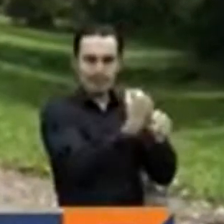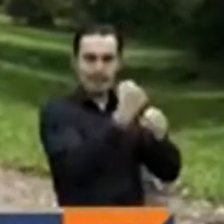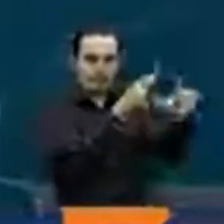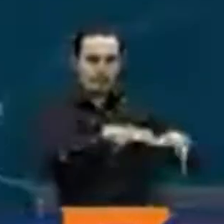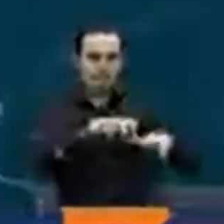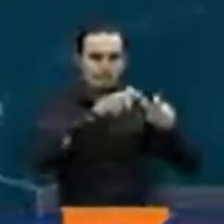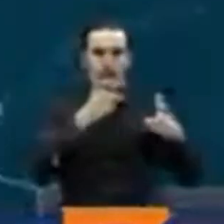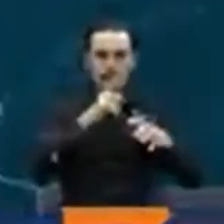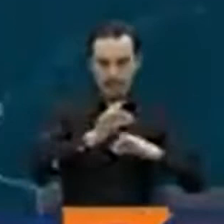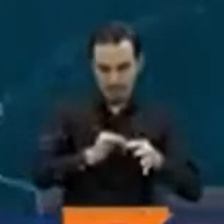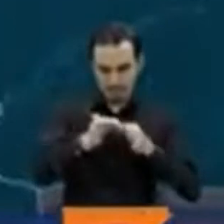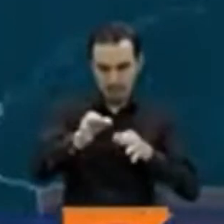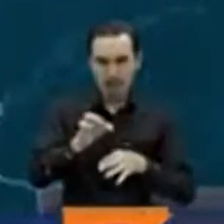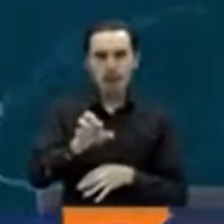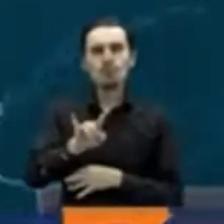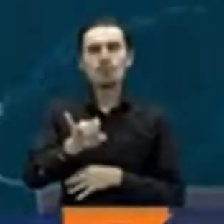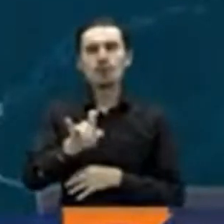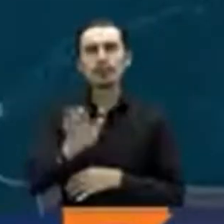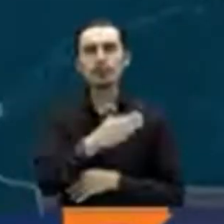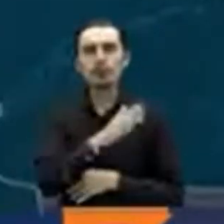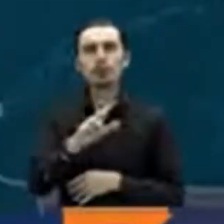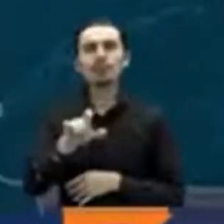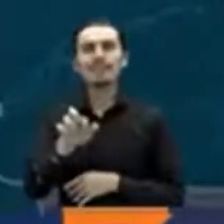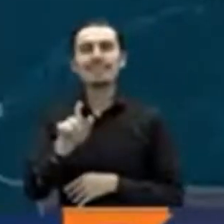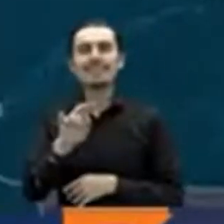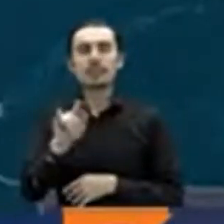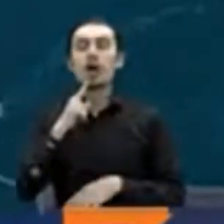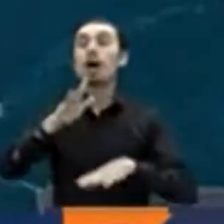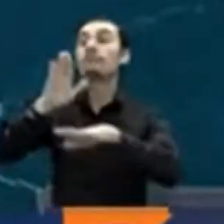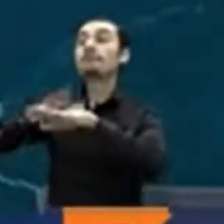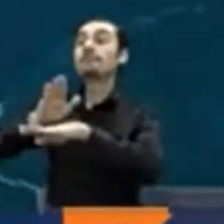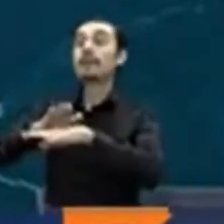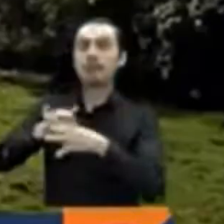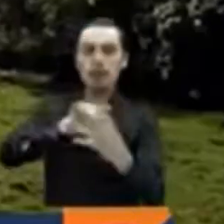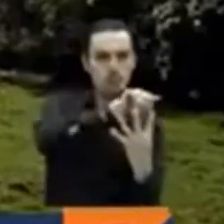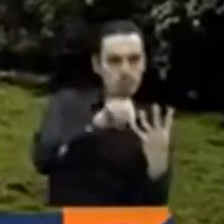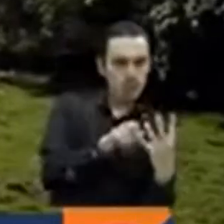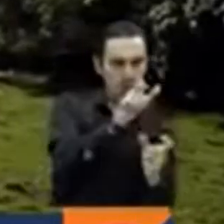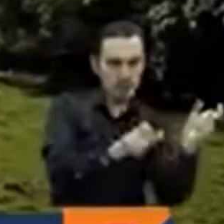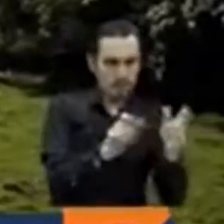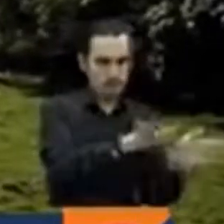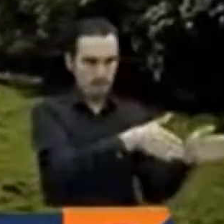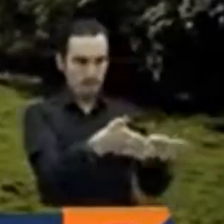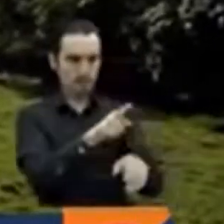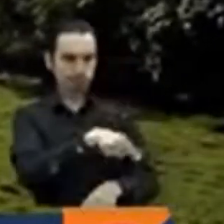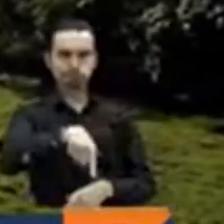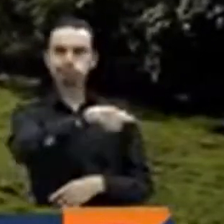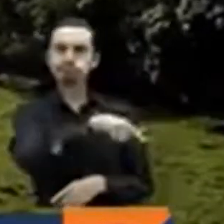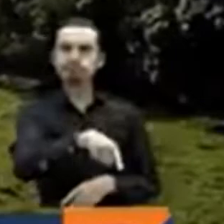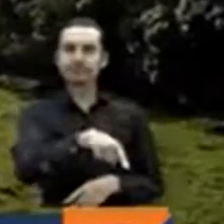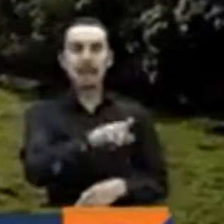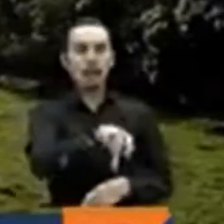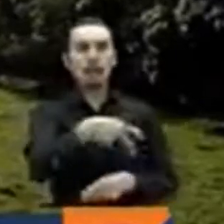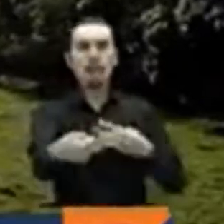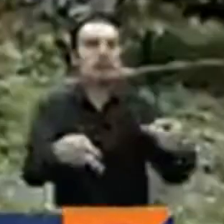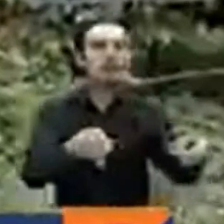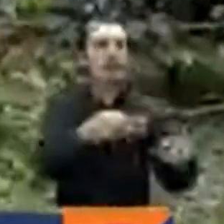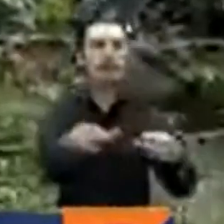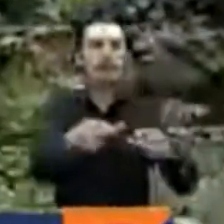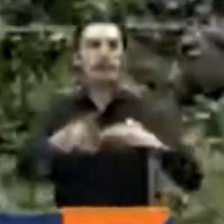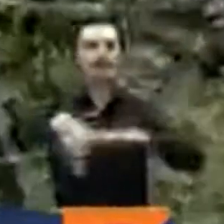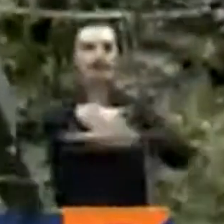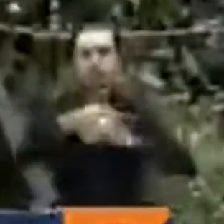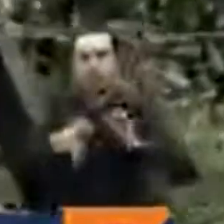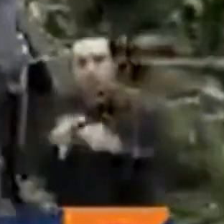del municipio de Puerto Lleras, Meta, alertaran sobre la presencia de 4 hombres sin vida que se encontraban abandonados en la